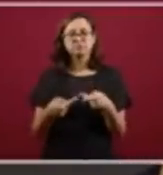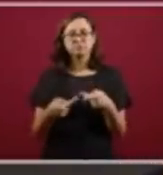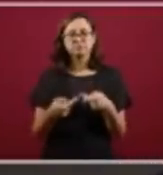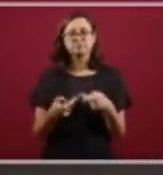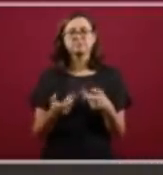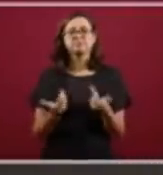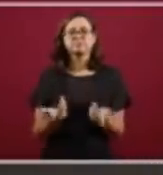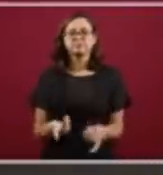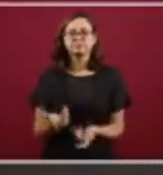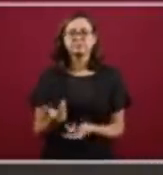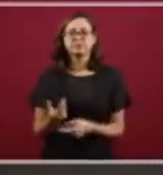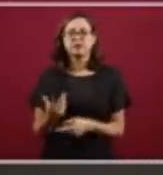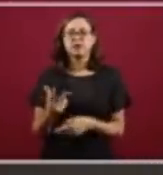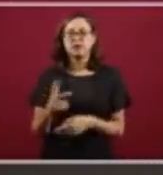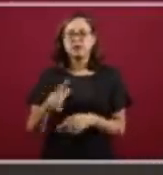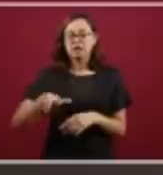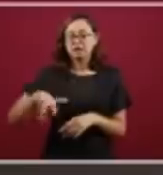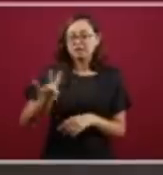tener 13,000